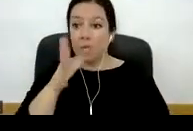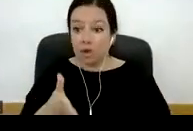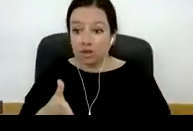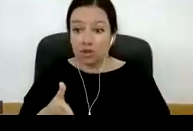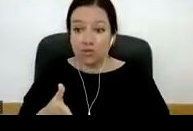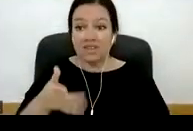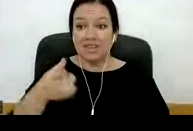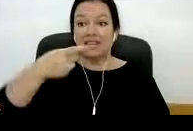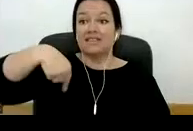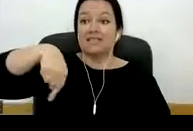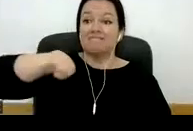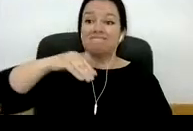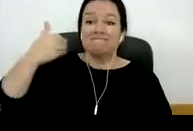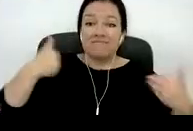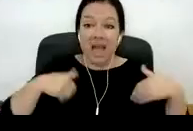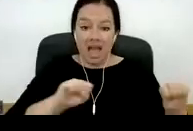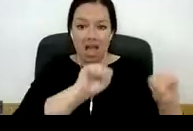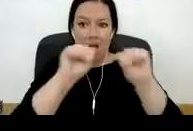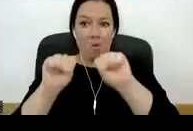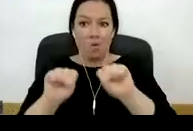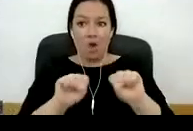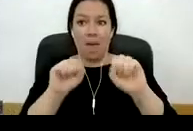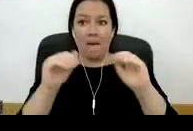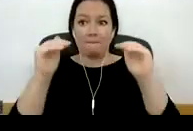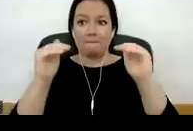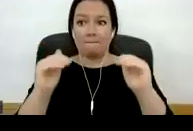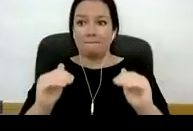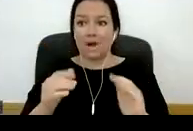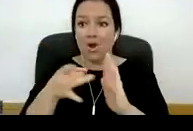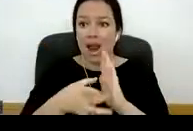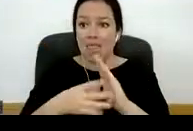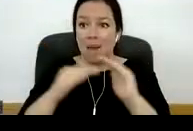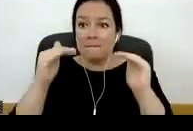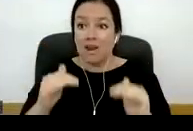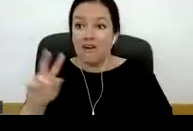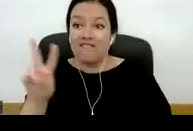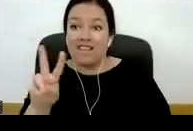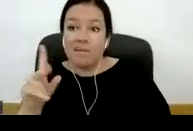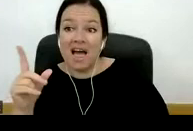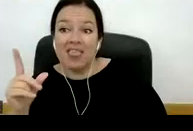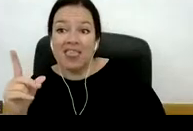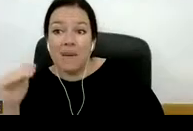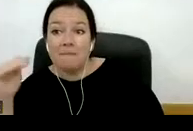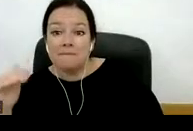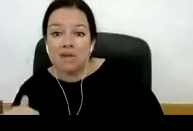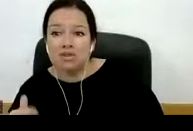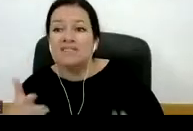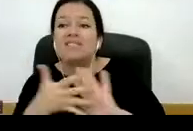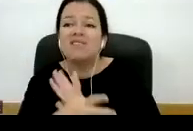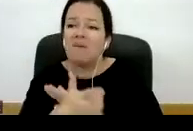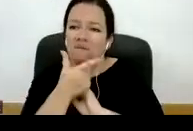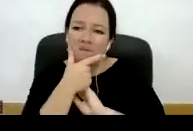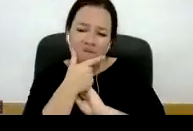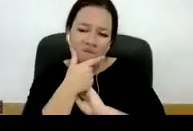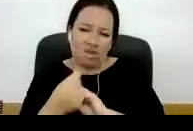si ya se deteriora nuestra inmunidad, nuestra capacidad defensiva y además hay una carencia de vitamina D, nuestros abuelitos van a ser mucho más susceptibles,